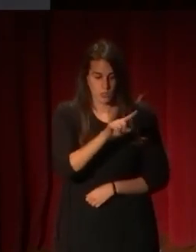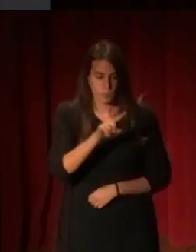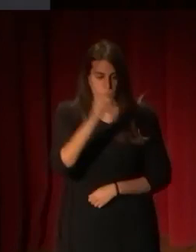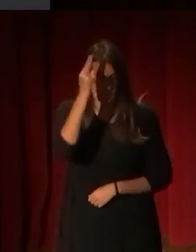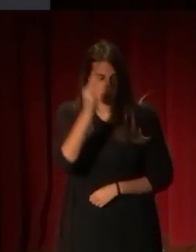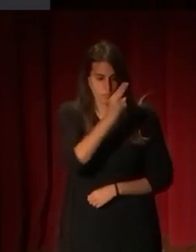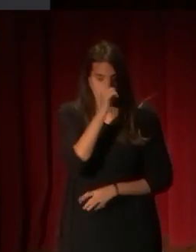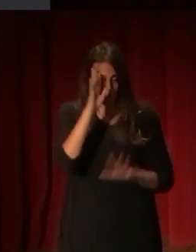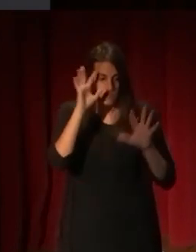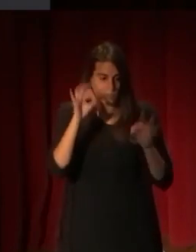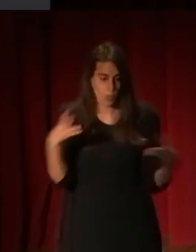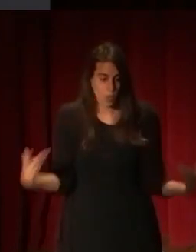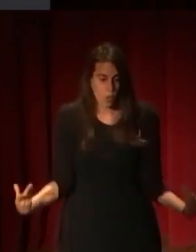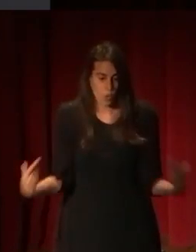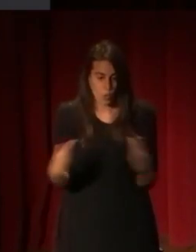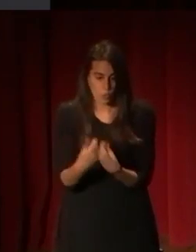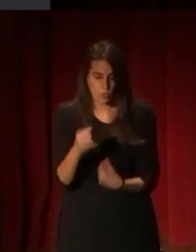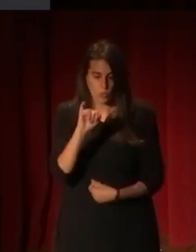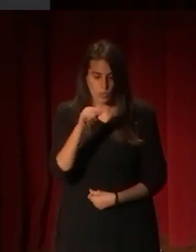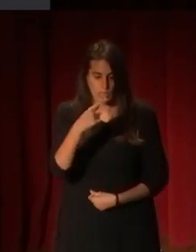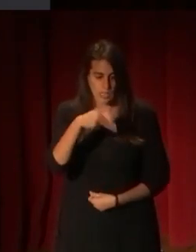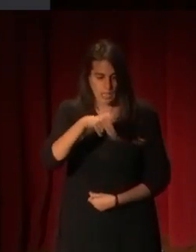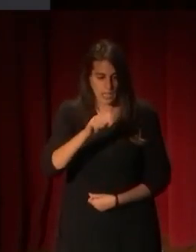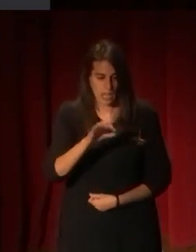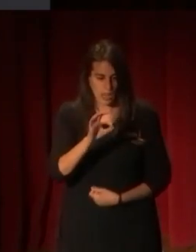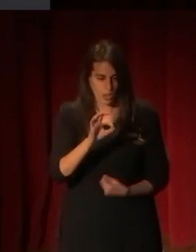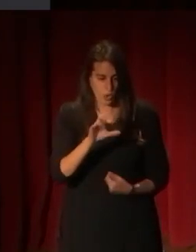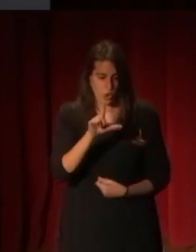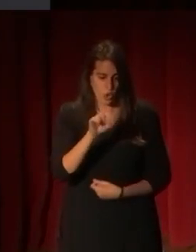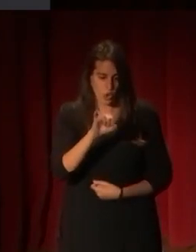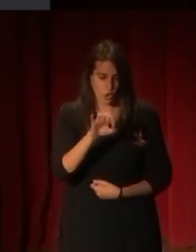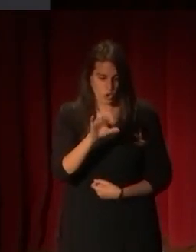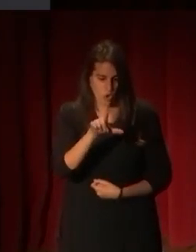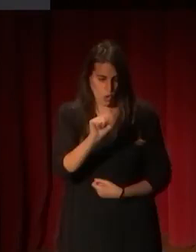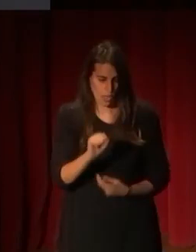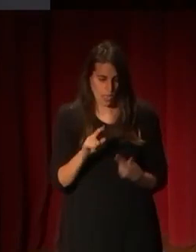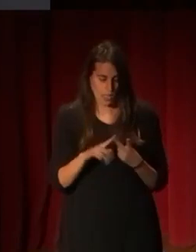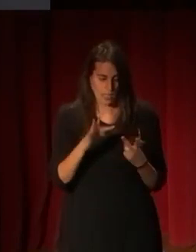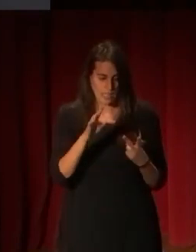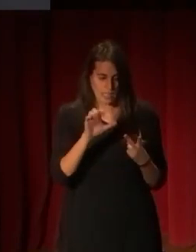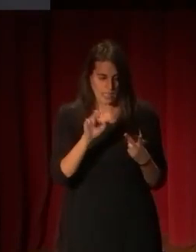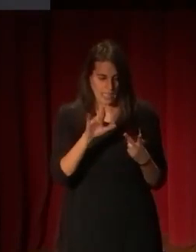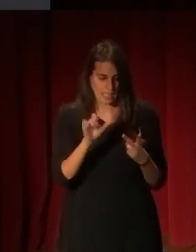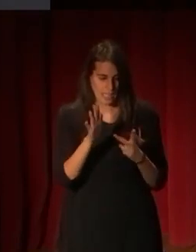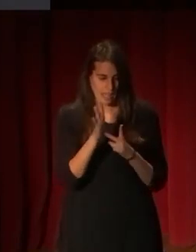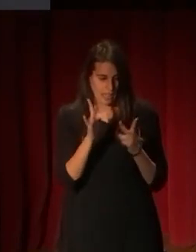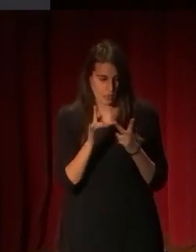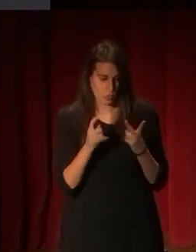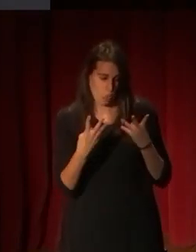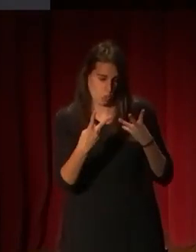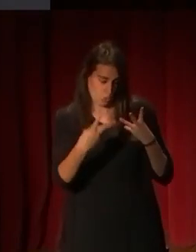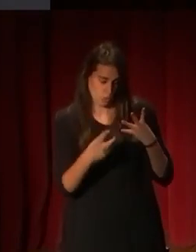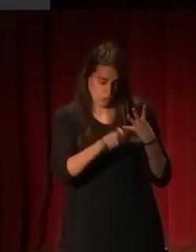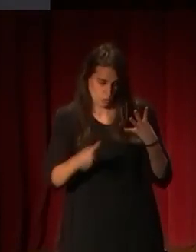junto con ignacio de loyola teresa de jesús' francisco javier y san felipe neri y las fiestas de